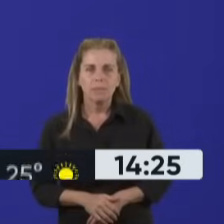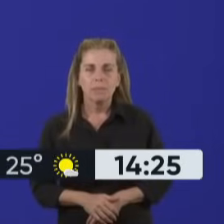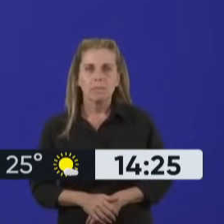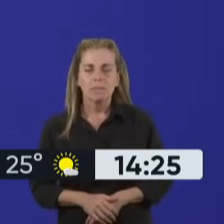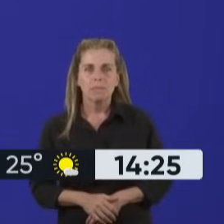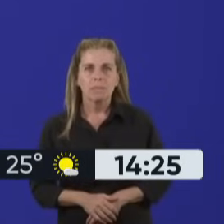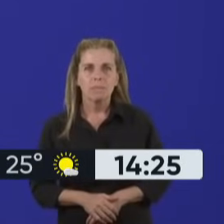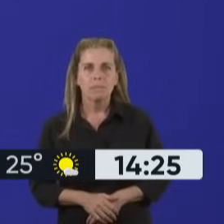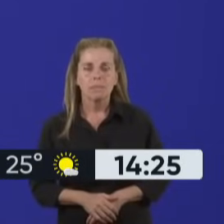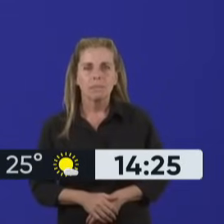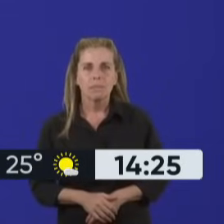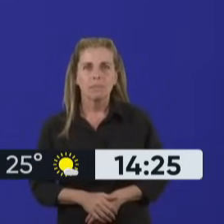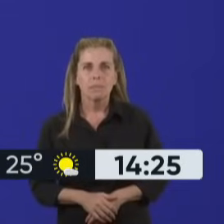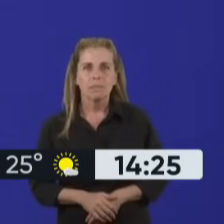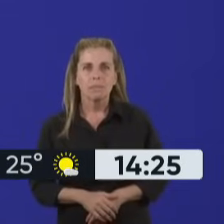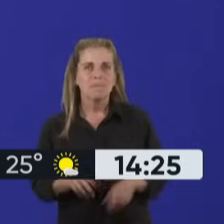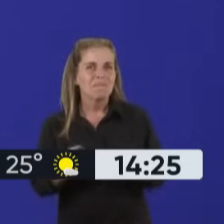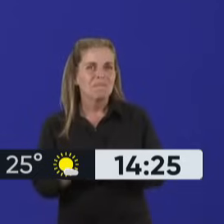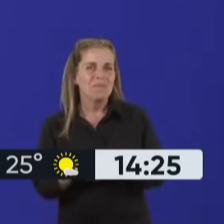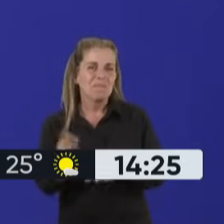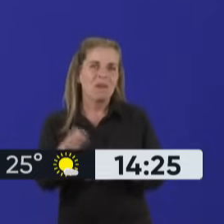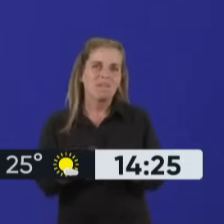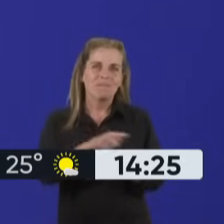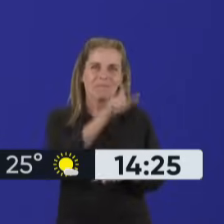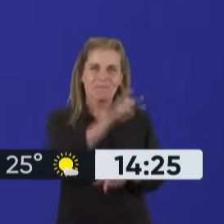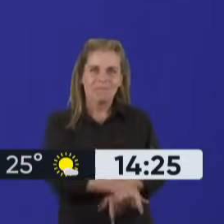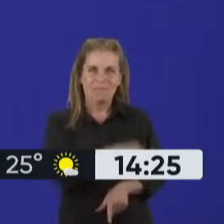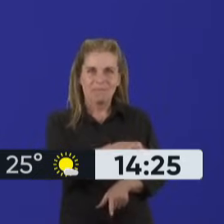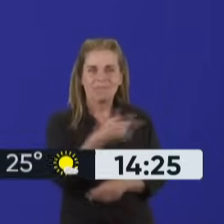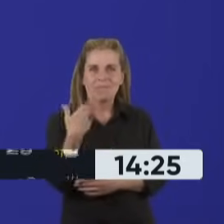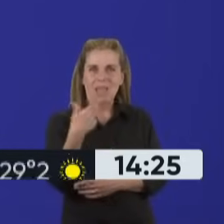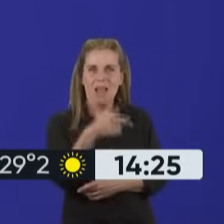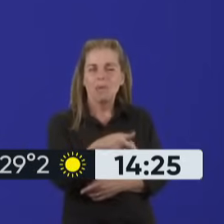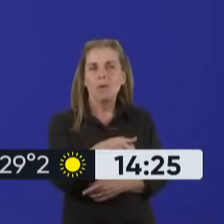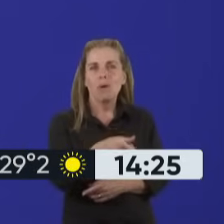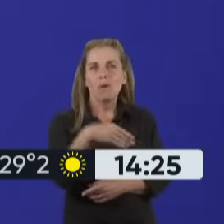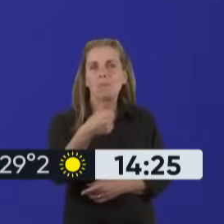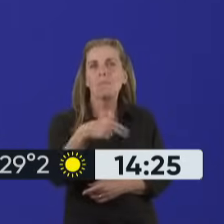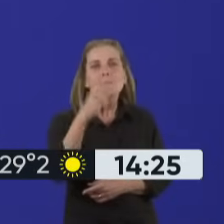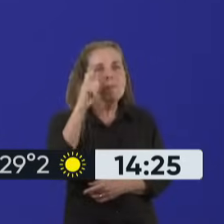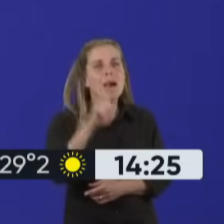Tal como lo mencionó Manuel en la